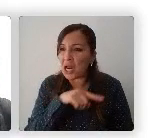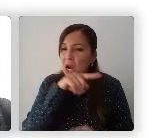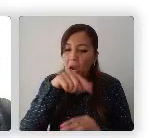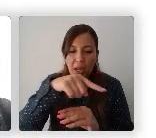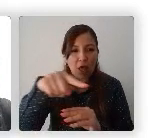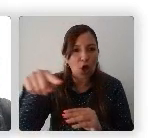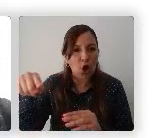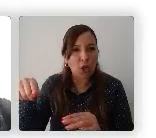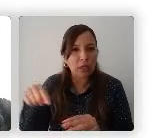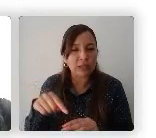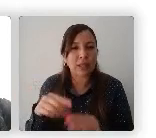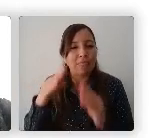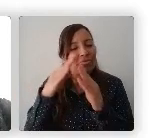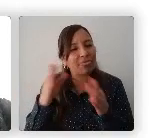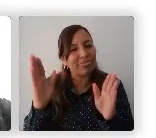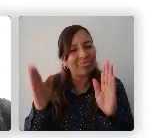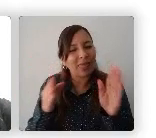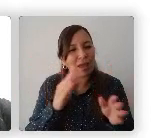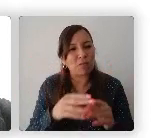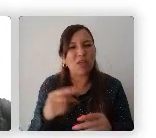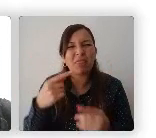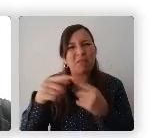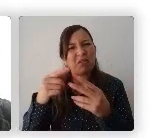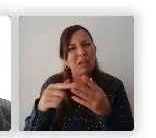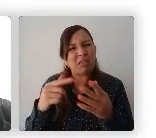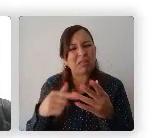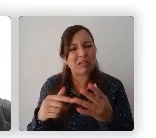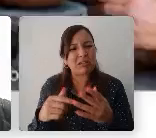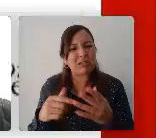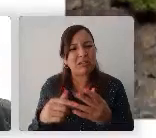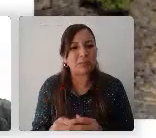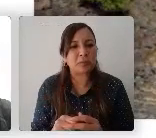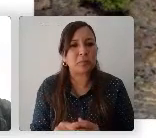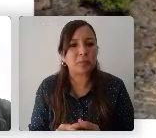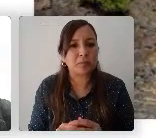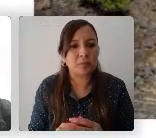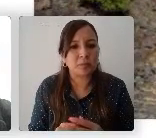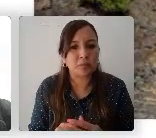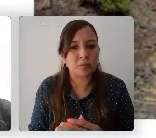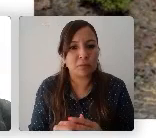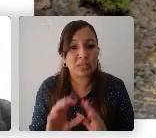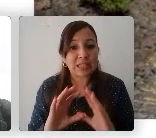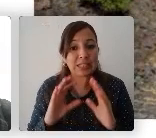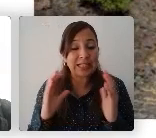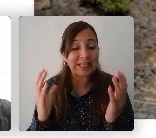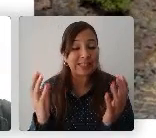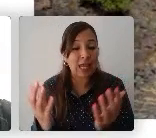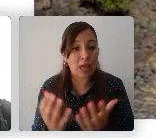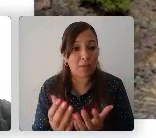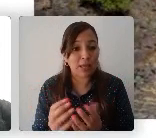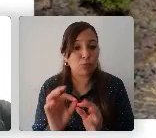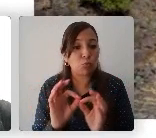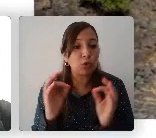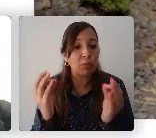de Huiracocha, poder conocer diferentes actividades, dentro de ellas el tema de la cerámica, ¿no?